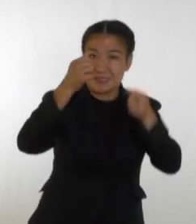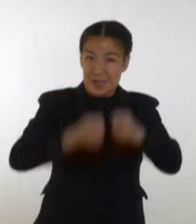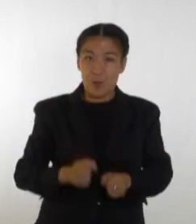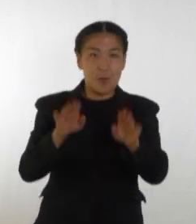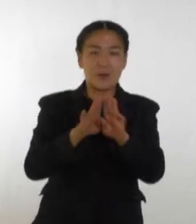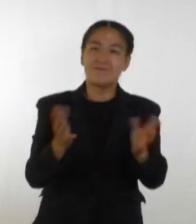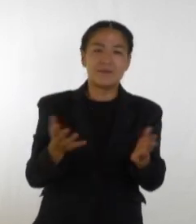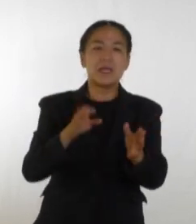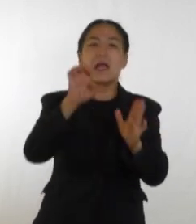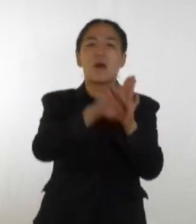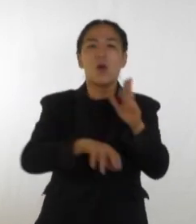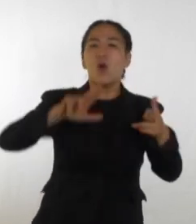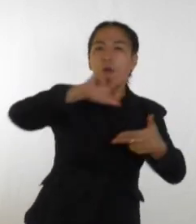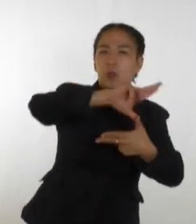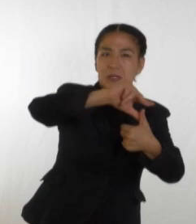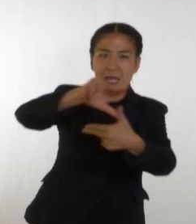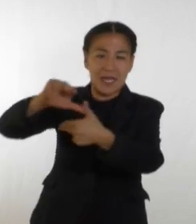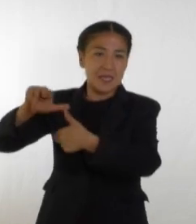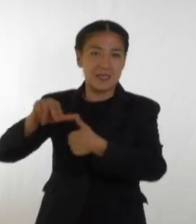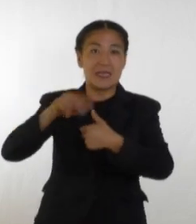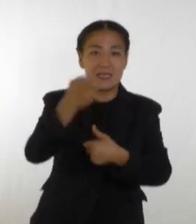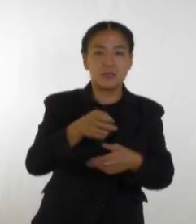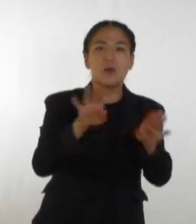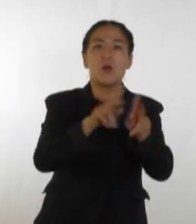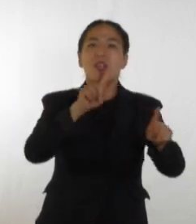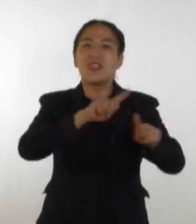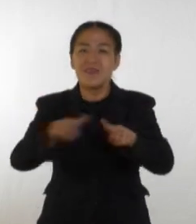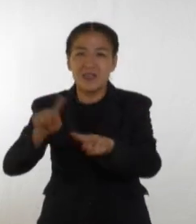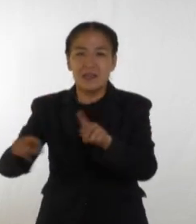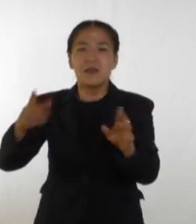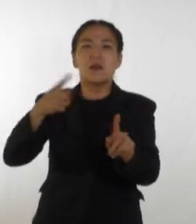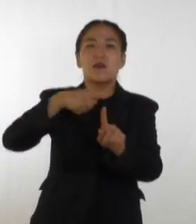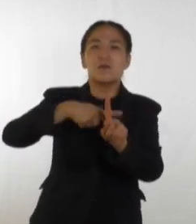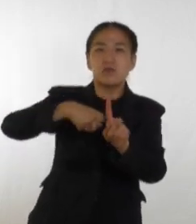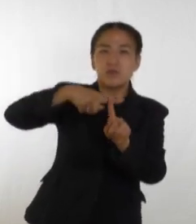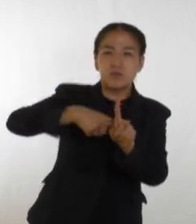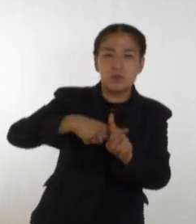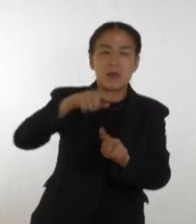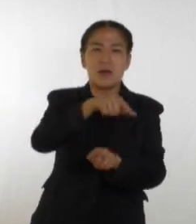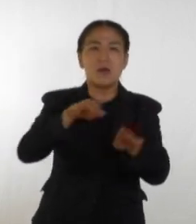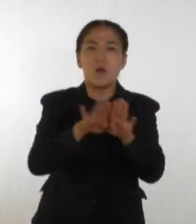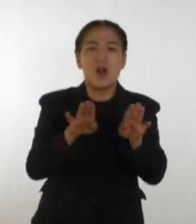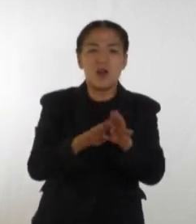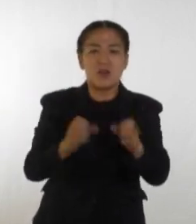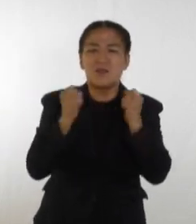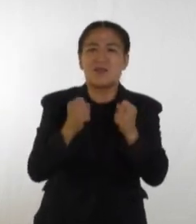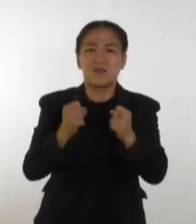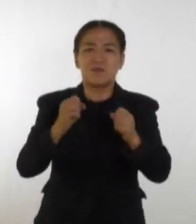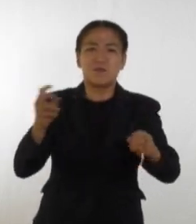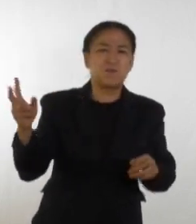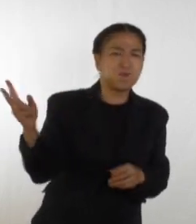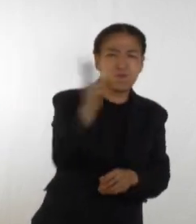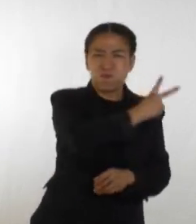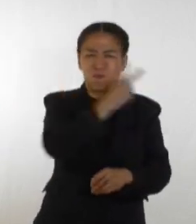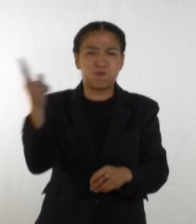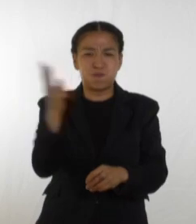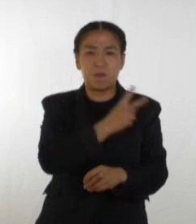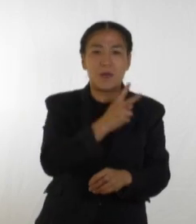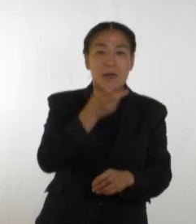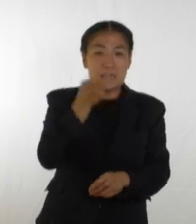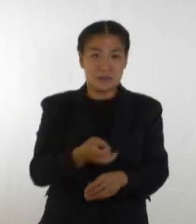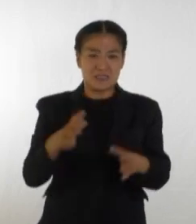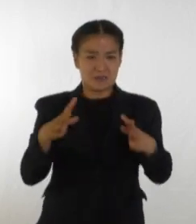fenómenos atmosféricos tan grandes como los huracanes, las diferencias de temperatura y de presión pueden activar efectos turbulentos de alta